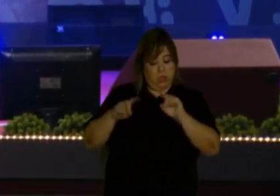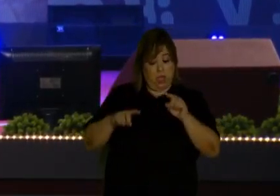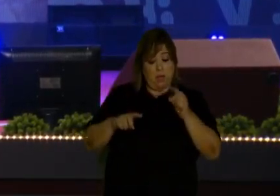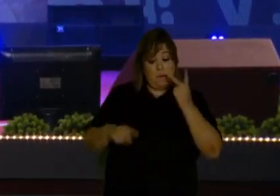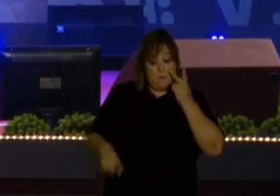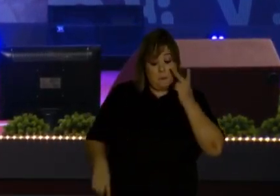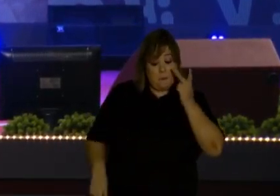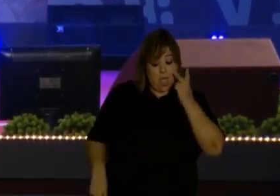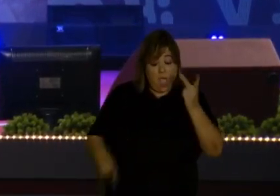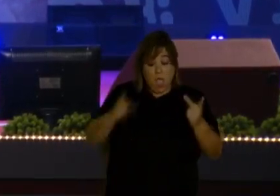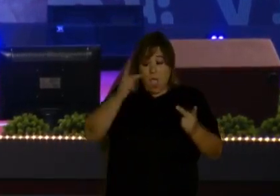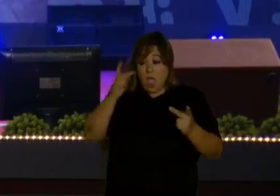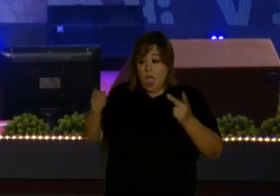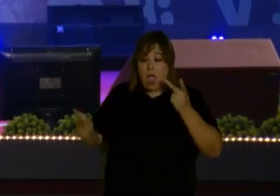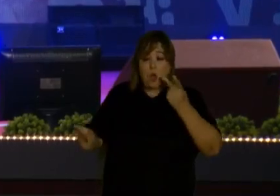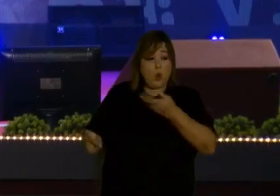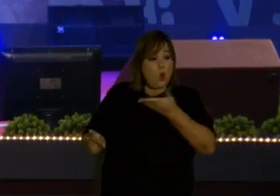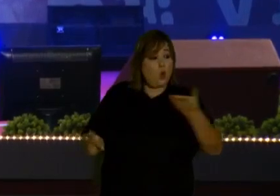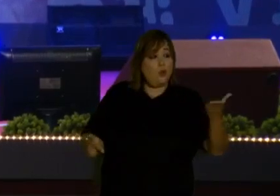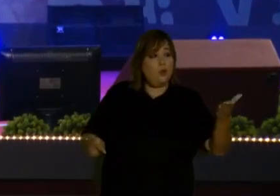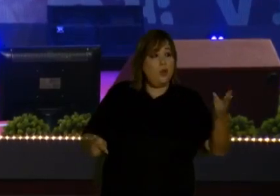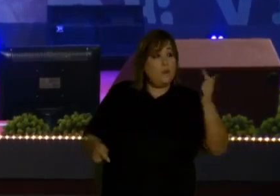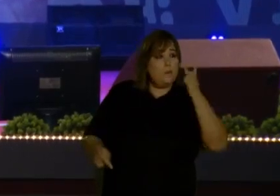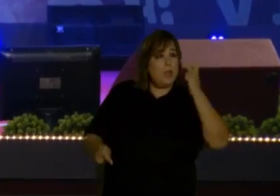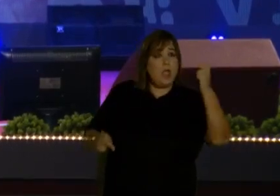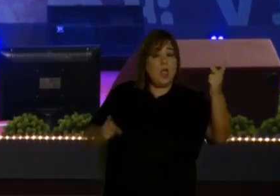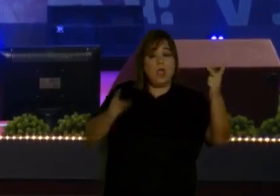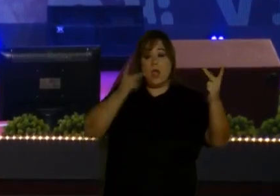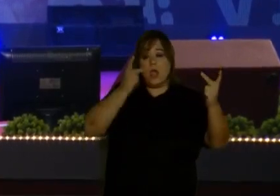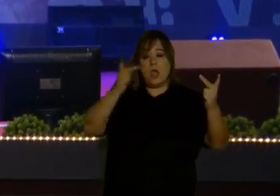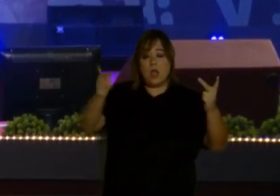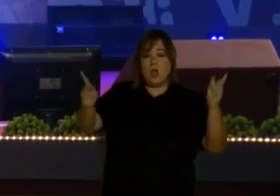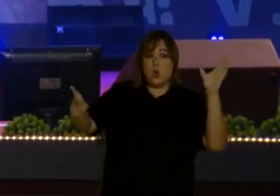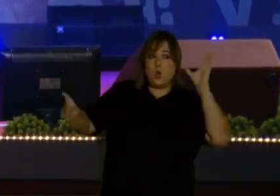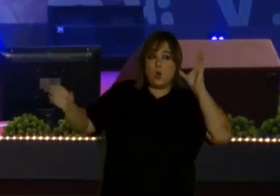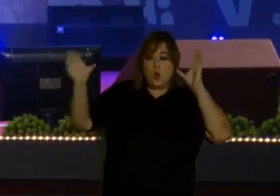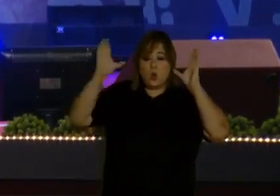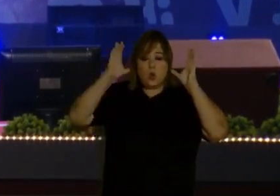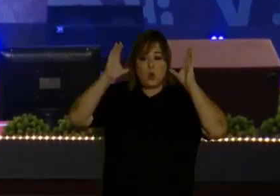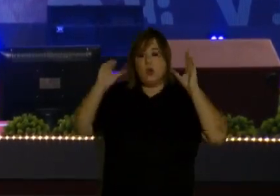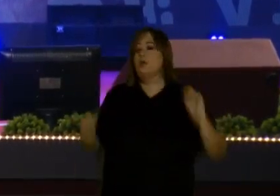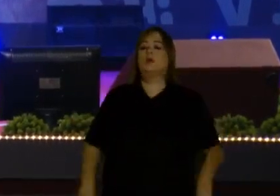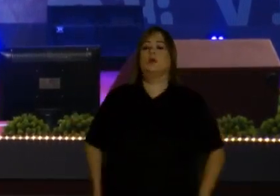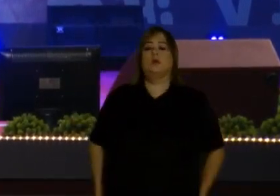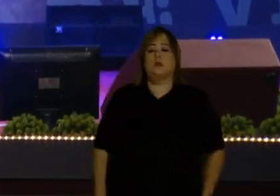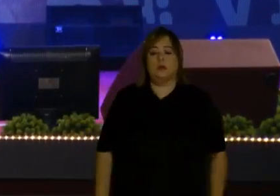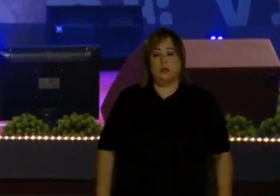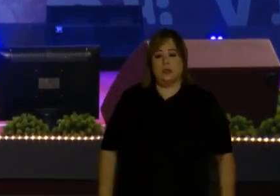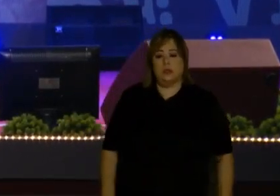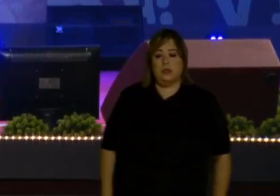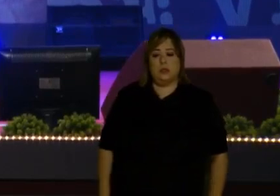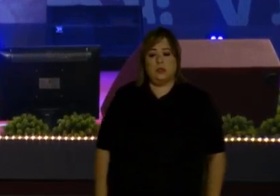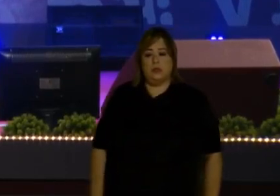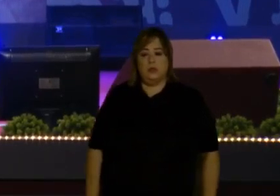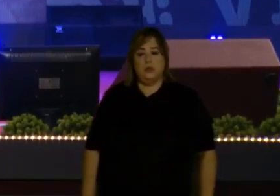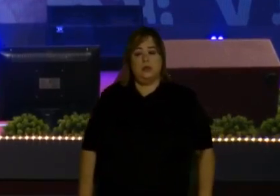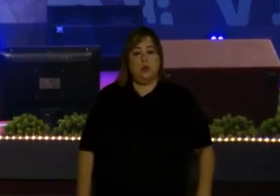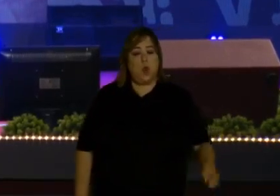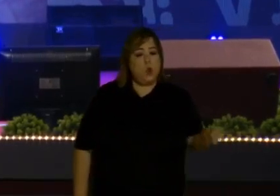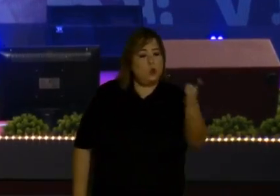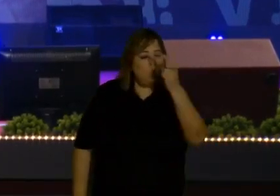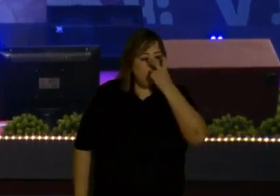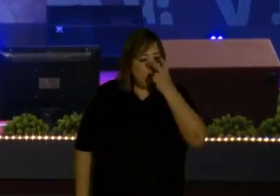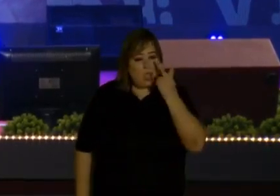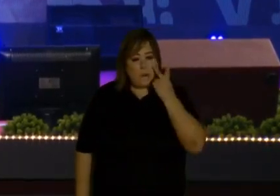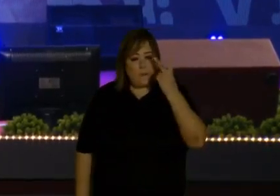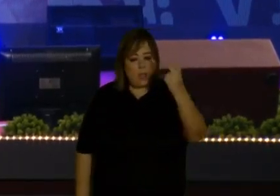cosas que oís y veis. Y pues si acaso no estaban contentos solamente con lo que veían, dijo, los ciegos ven,